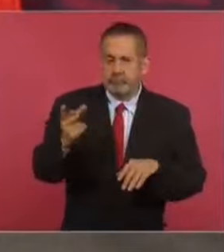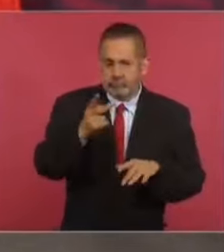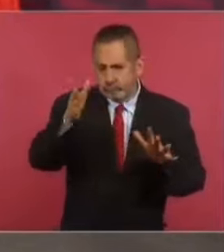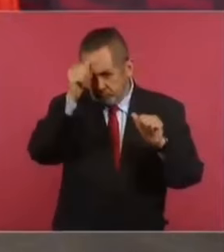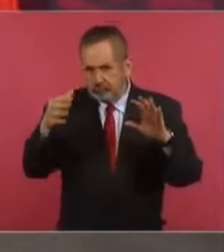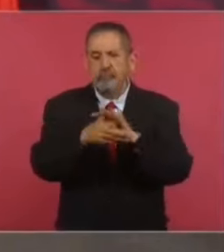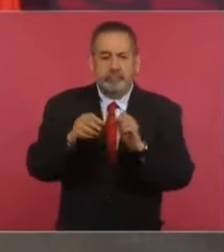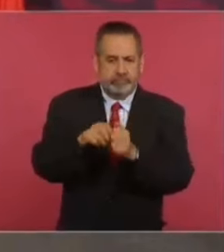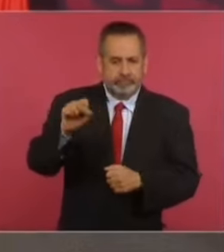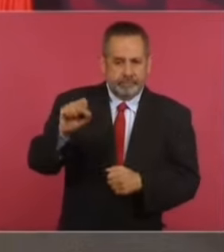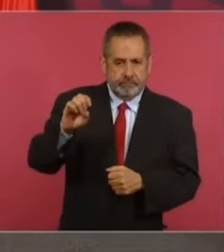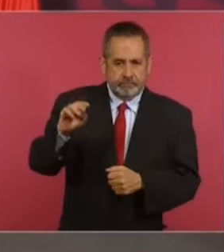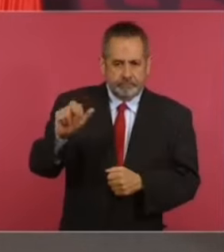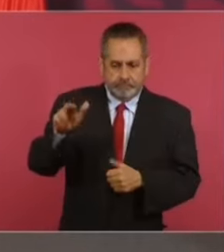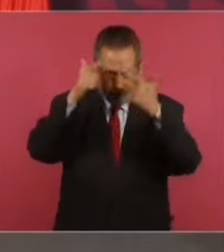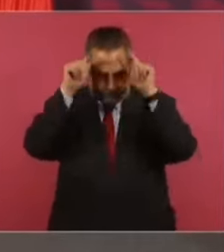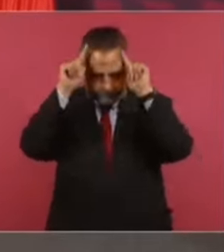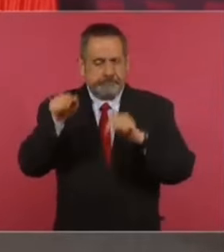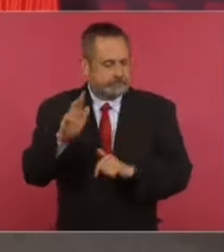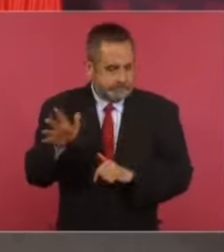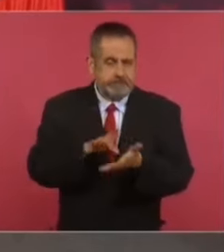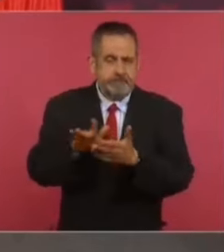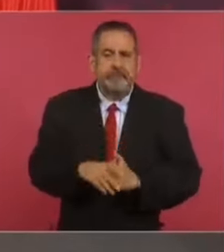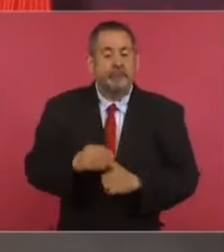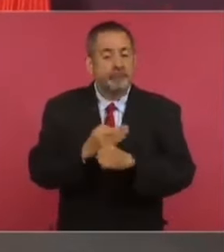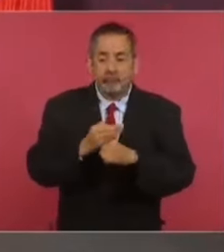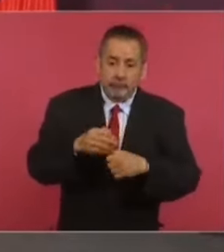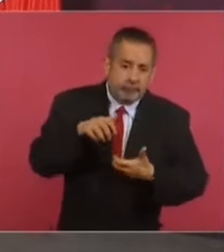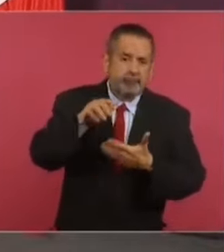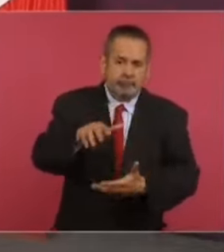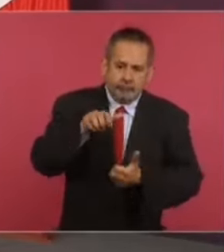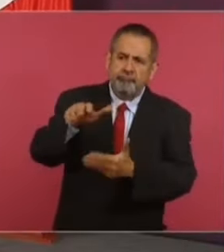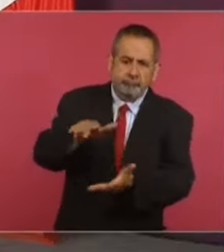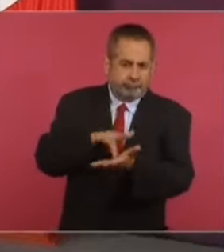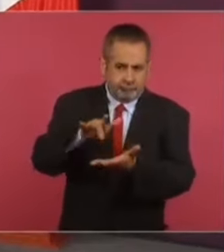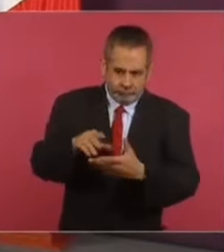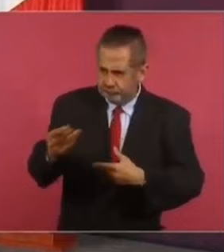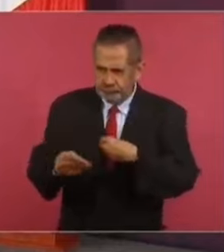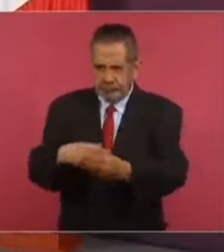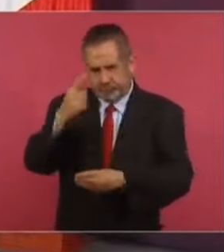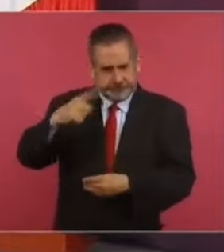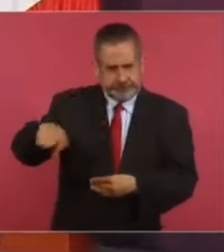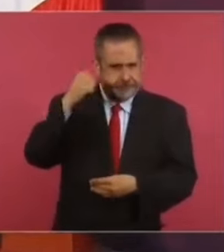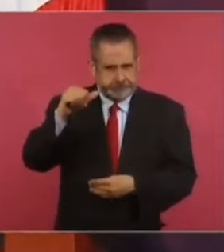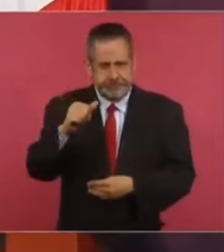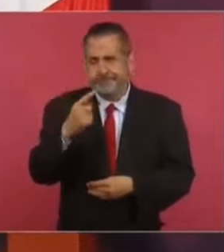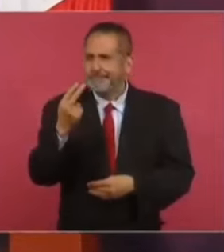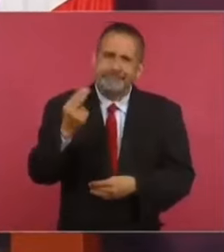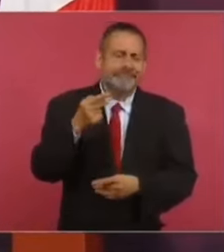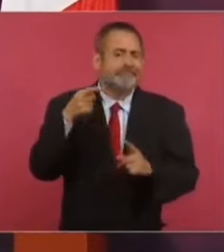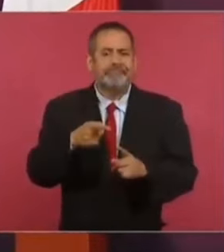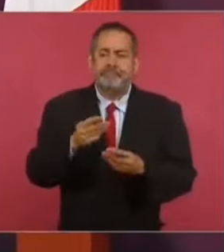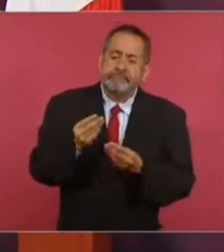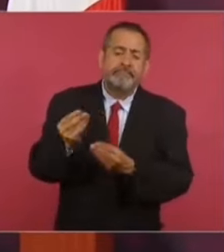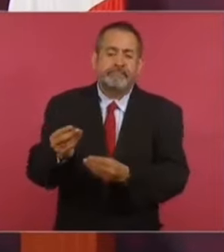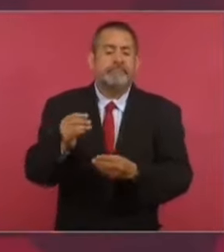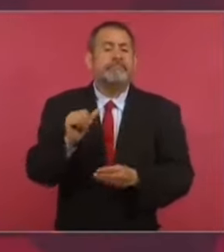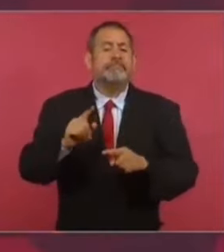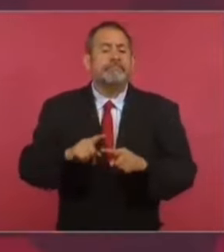la Secretaría de Marina, que el apoyo que se está enviando, que se procure entregar